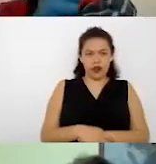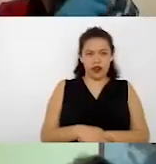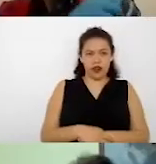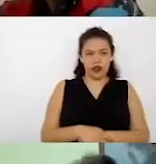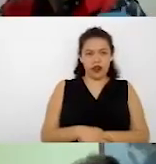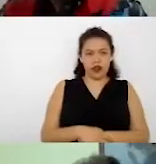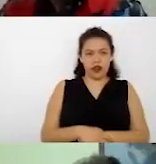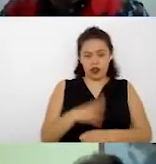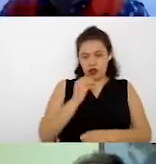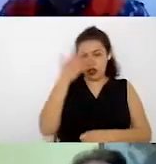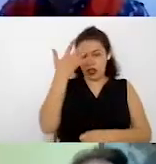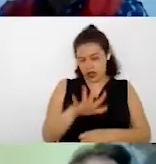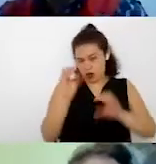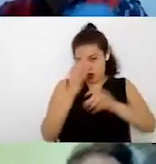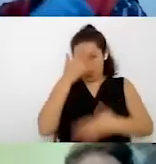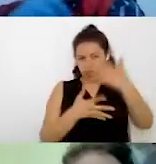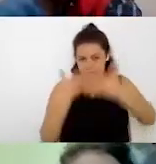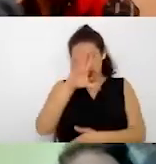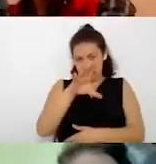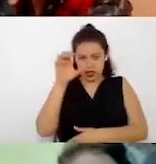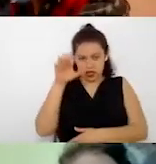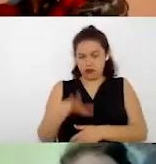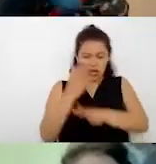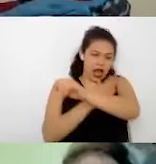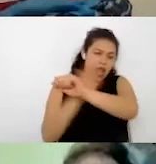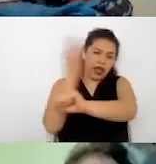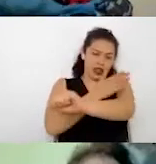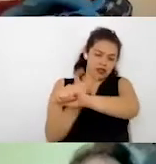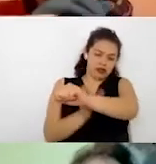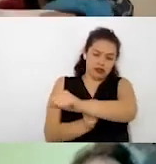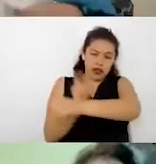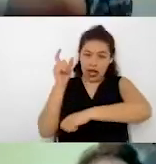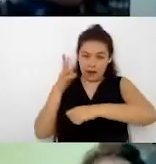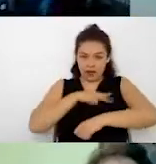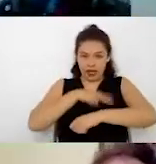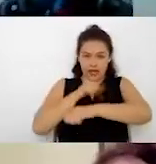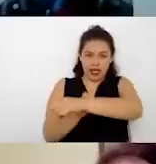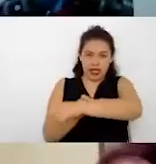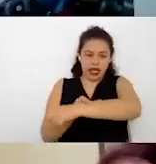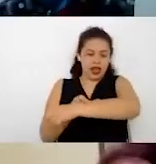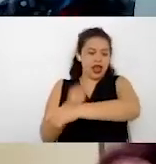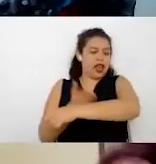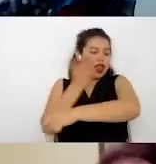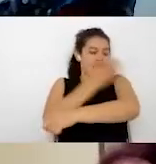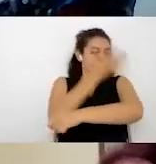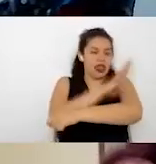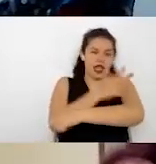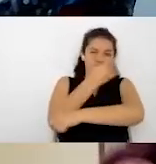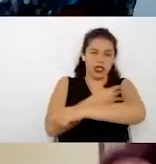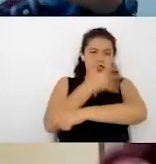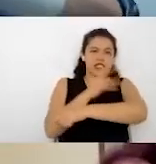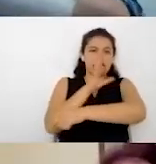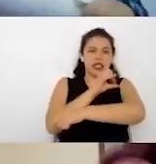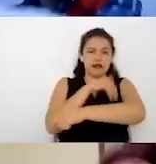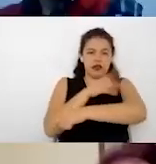15 centímetros antes de la herida, ¿ok? Y voy a colocar la bolsa de hielos o el hielo grado